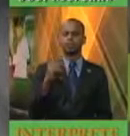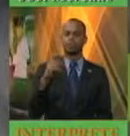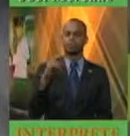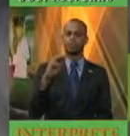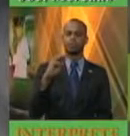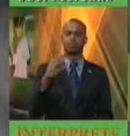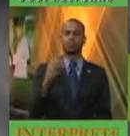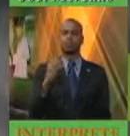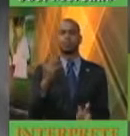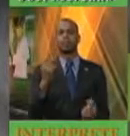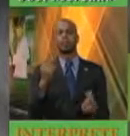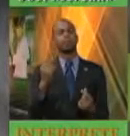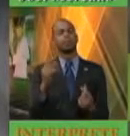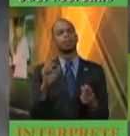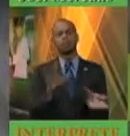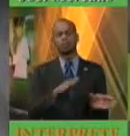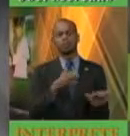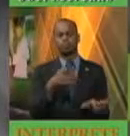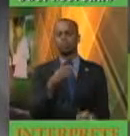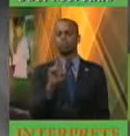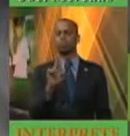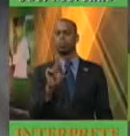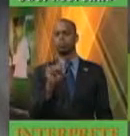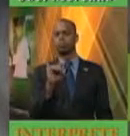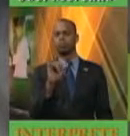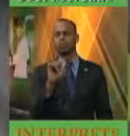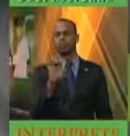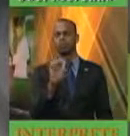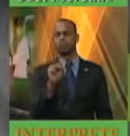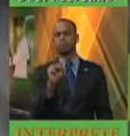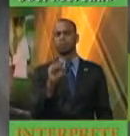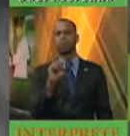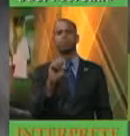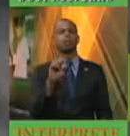desde la muerte de Ulises Heró Lilis,